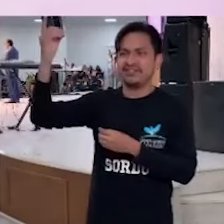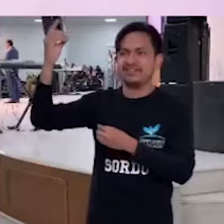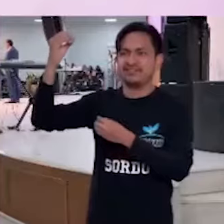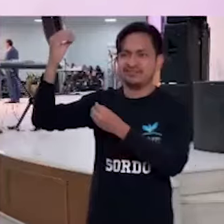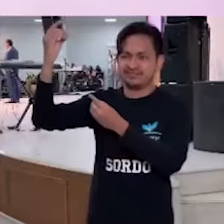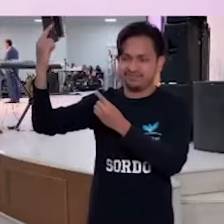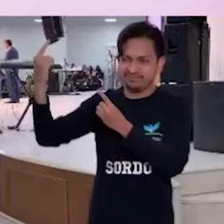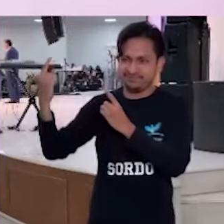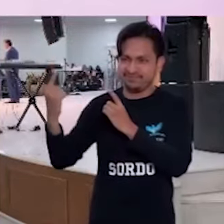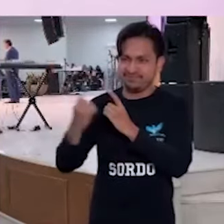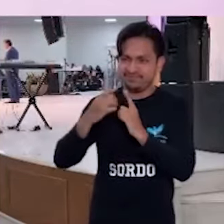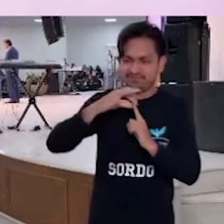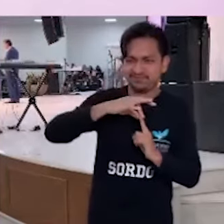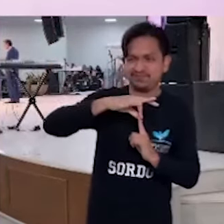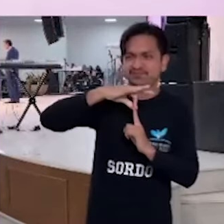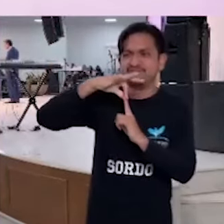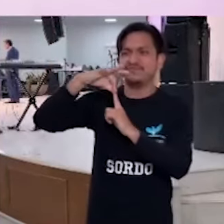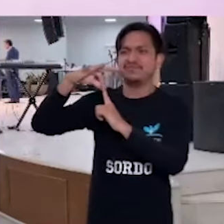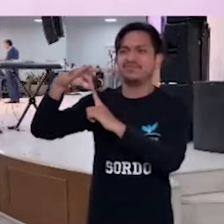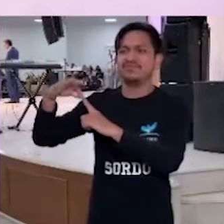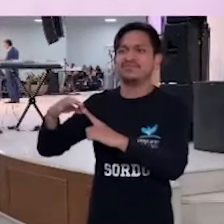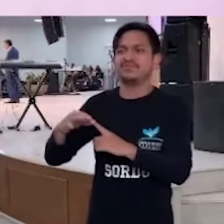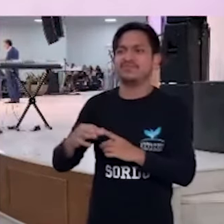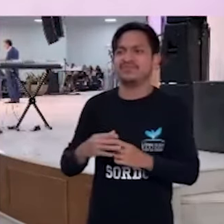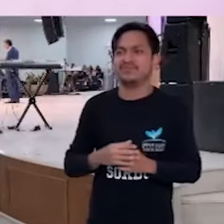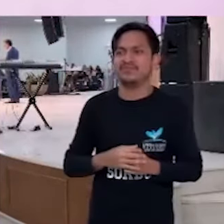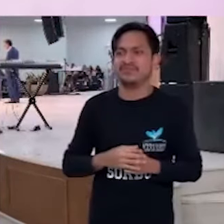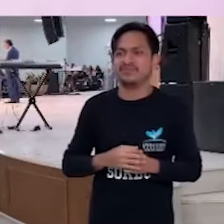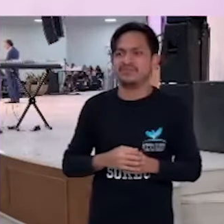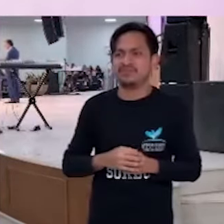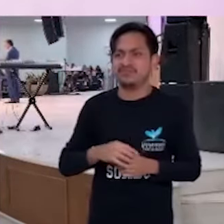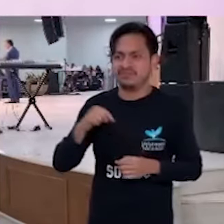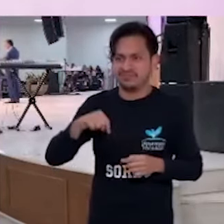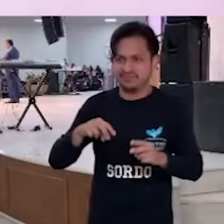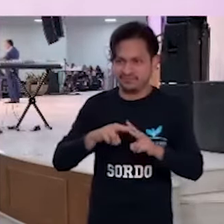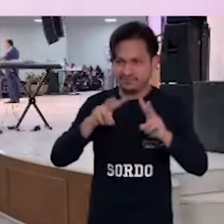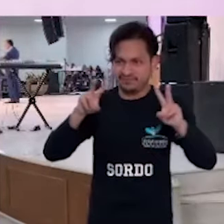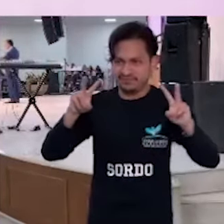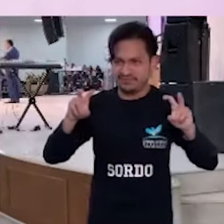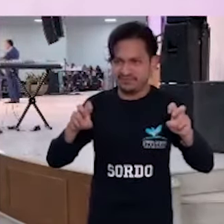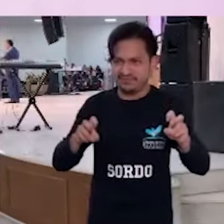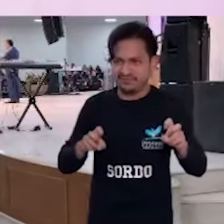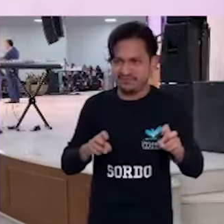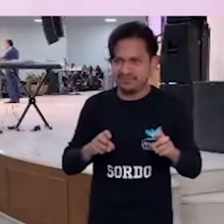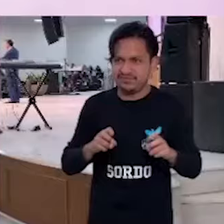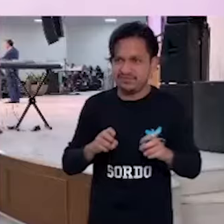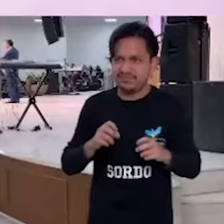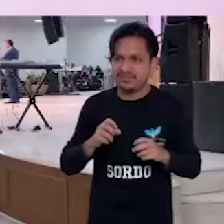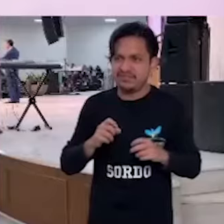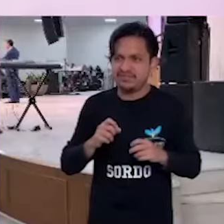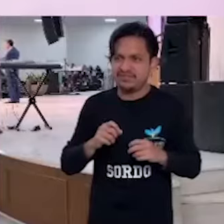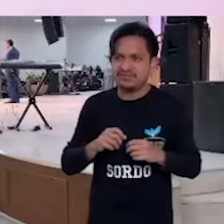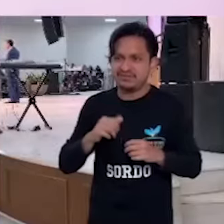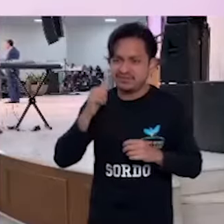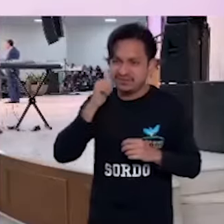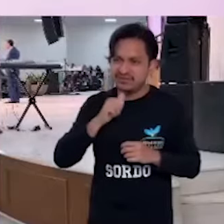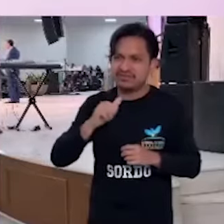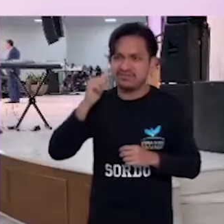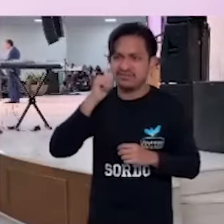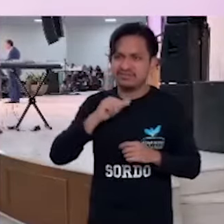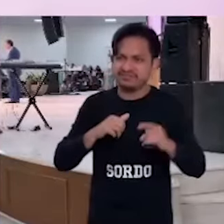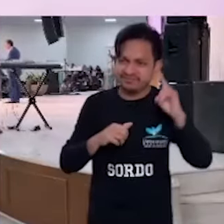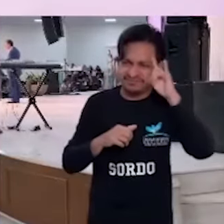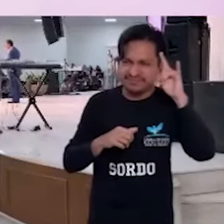a través de toda la historia es el área sexual, la inmoralidad, el pecado del adulterio, la fornicación,